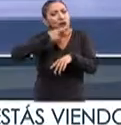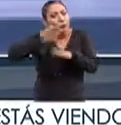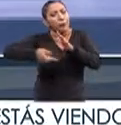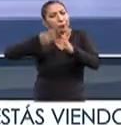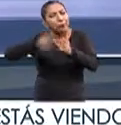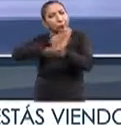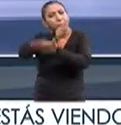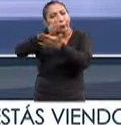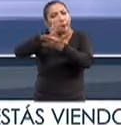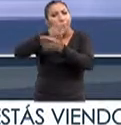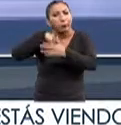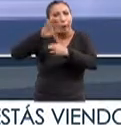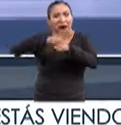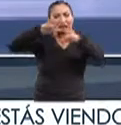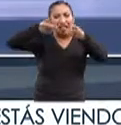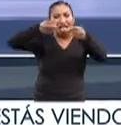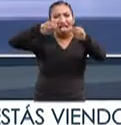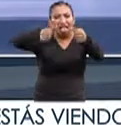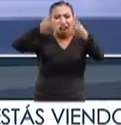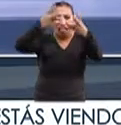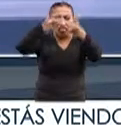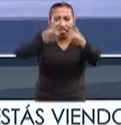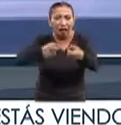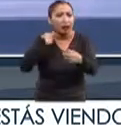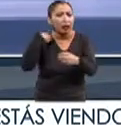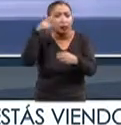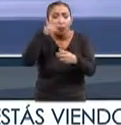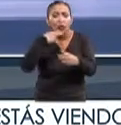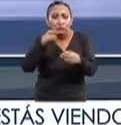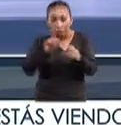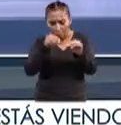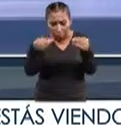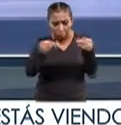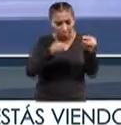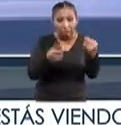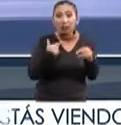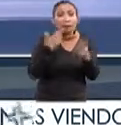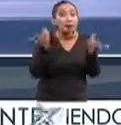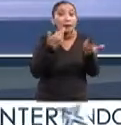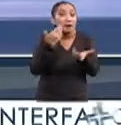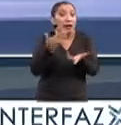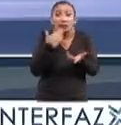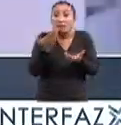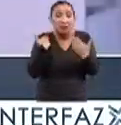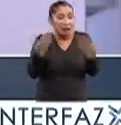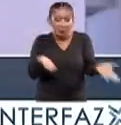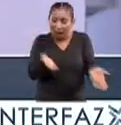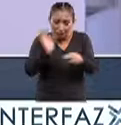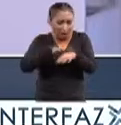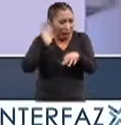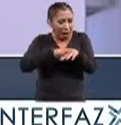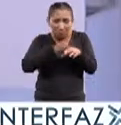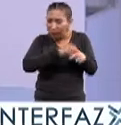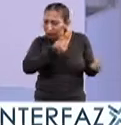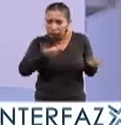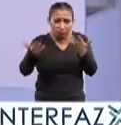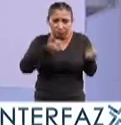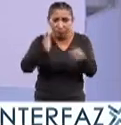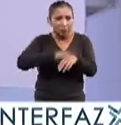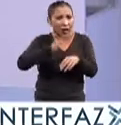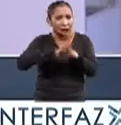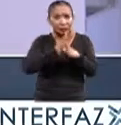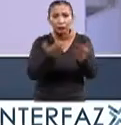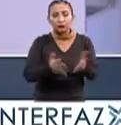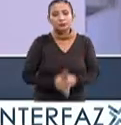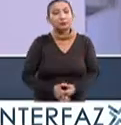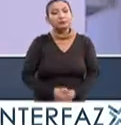veamos que están más gastados y que son muy utilizados y que son muy demandados y que hay que volver a mandar porque ya se gastaron de tanto